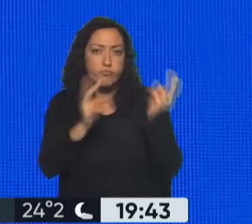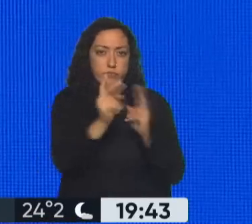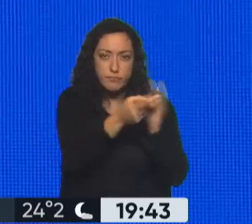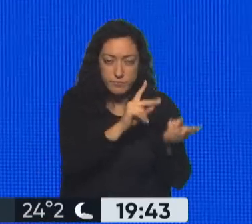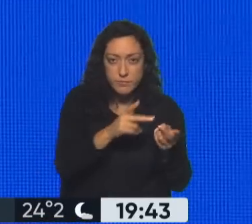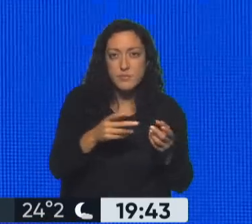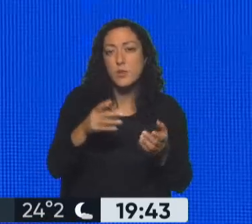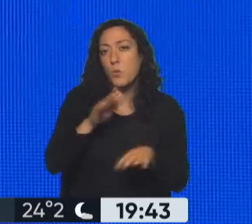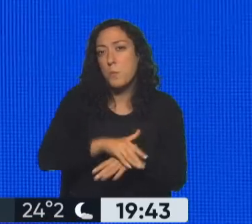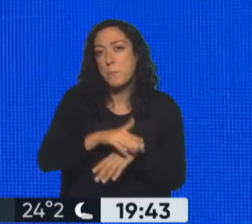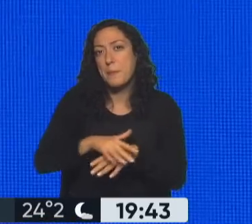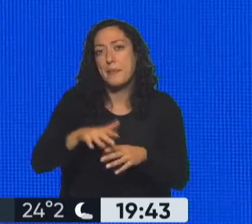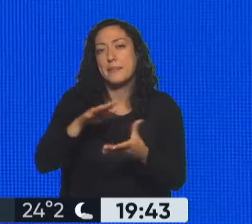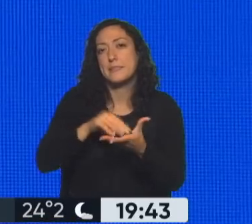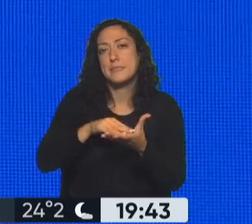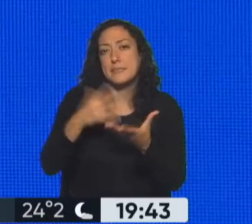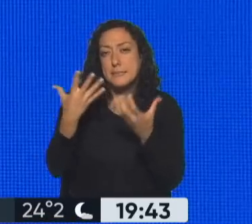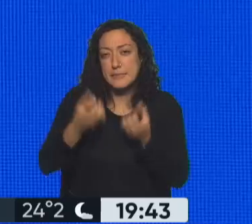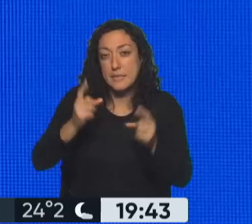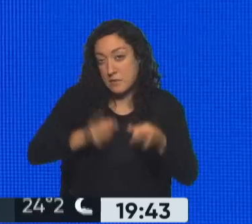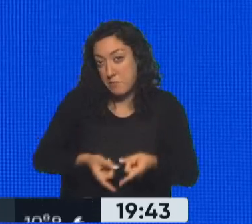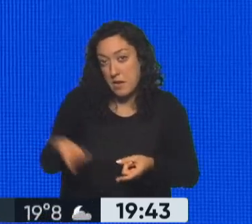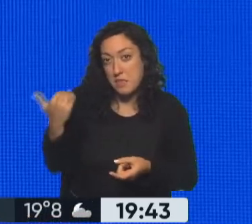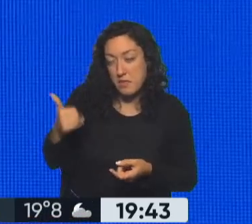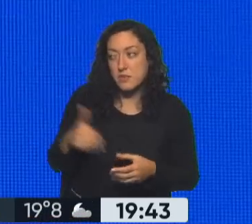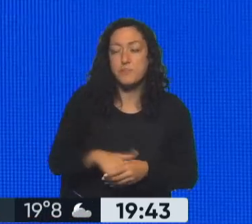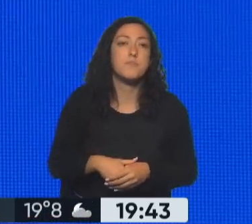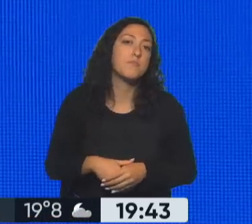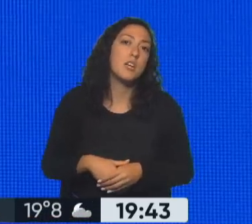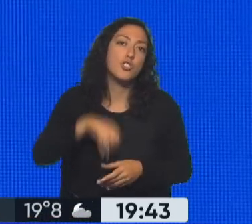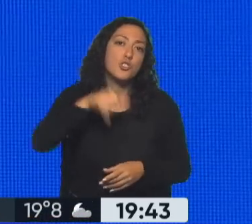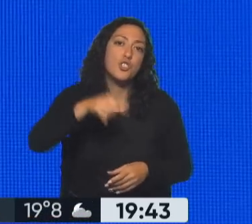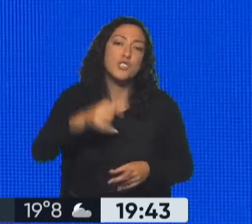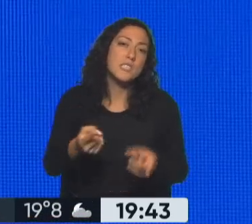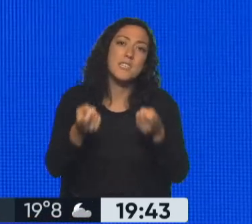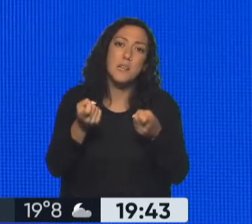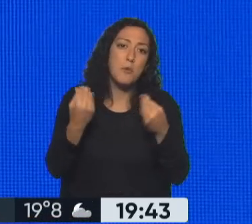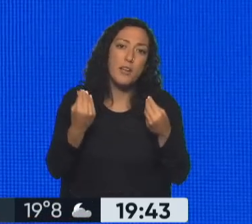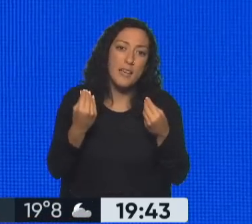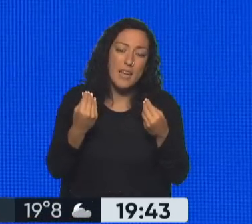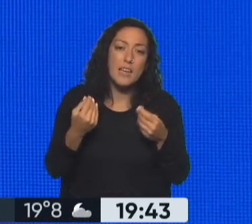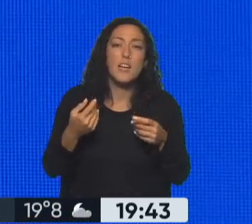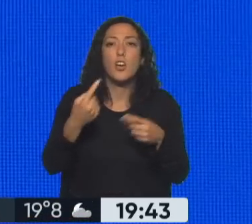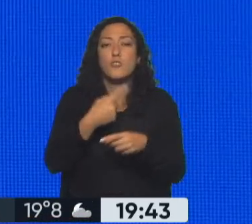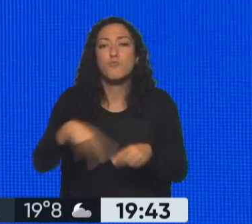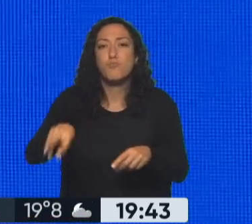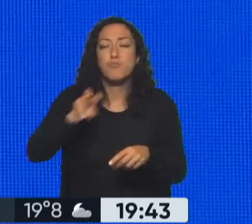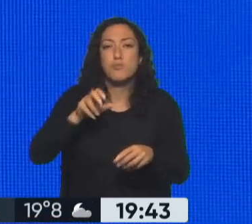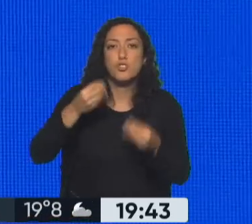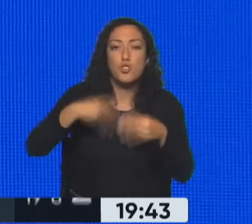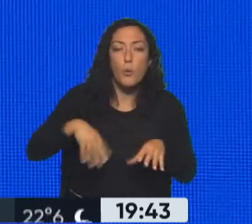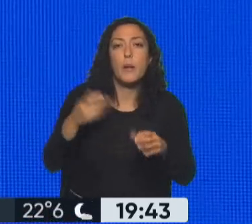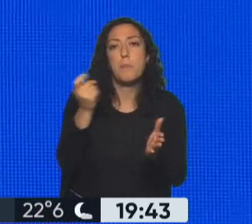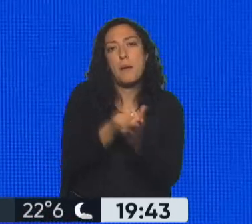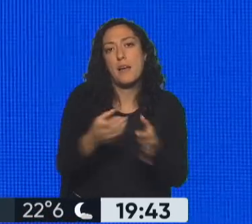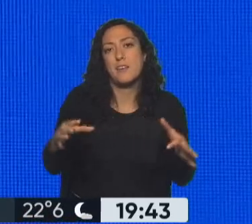Pero está claro que es necesario atar al superávit comercial. ¿Y por qué no es el déficit fiscal?